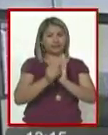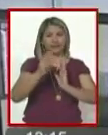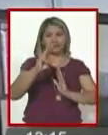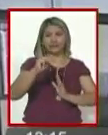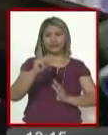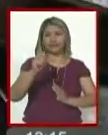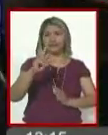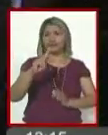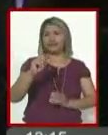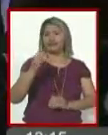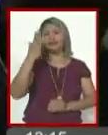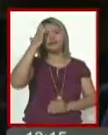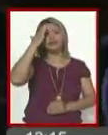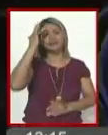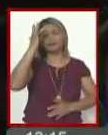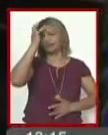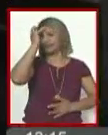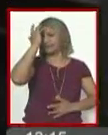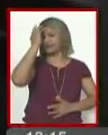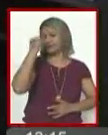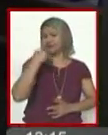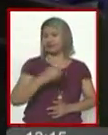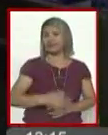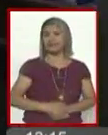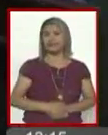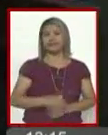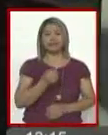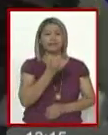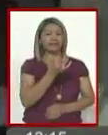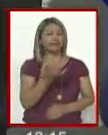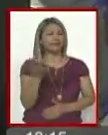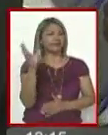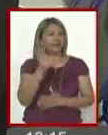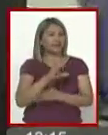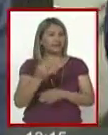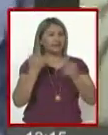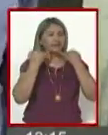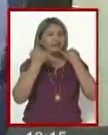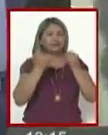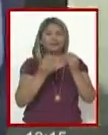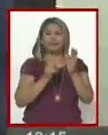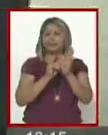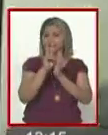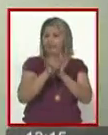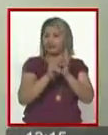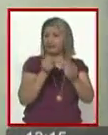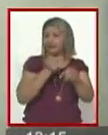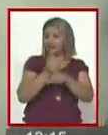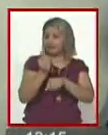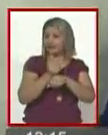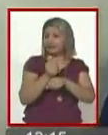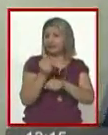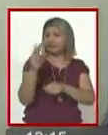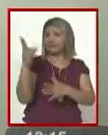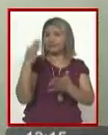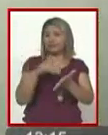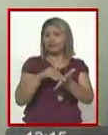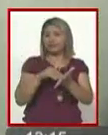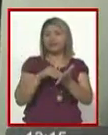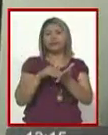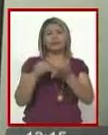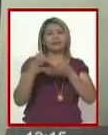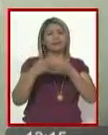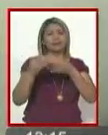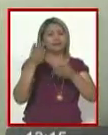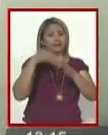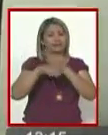Romero Catacora por motivos de salud y negó así que fuera por alguna presión ante la difusión de videos que lo acusan de cobrar $2,000 para ingresar a